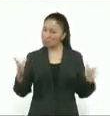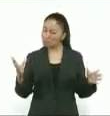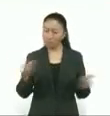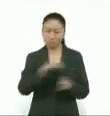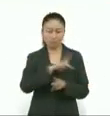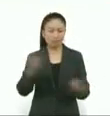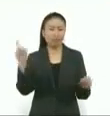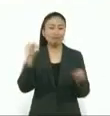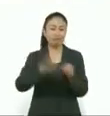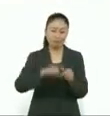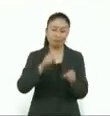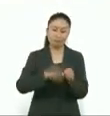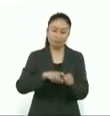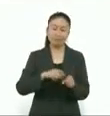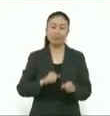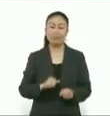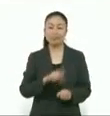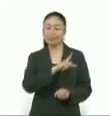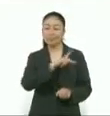Todas las mexicanas,